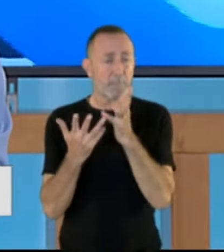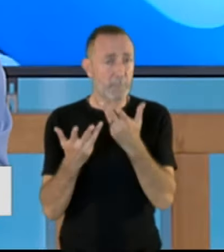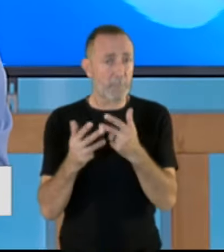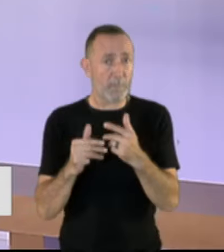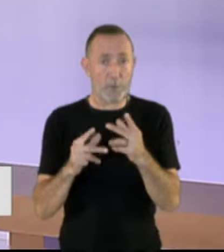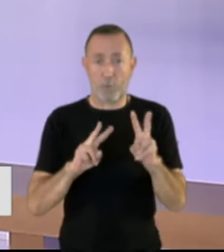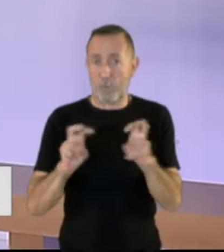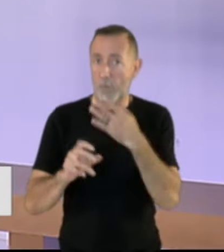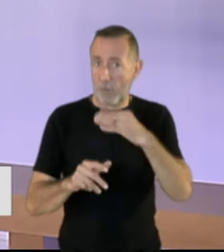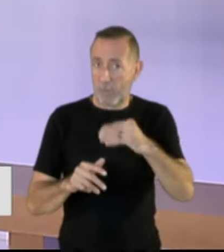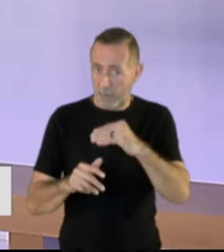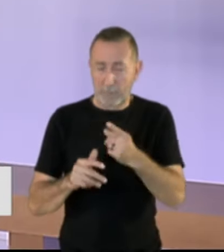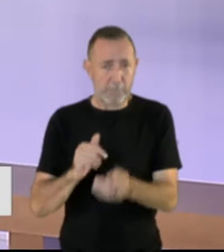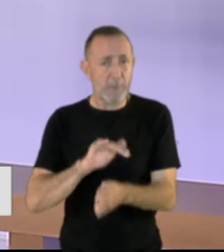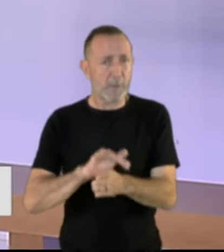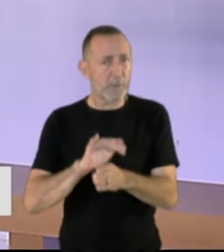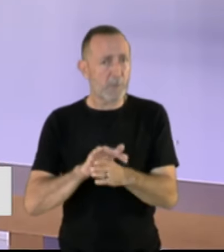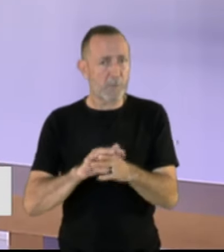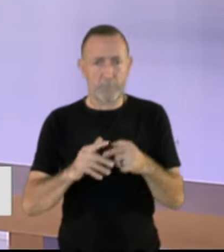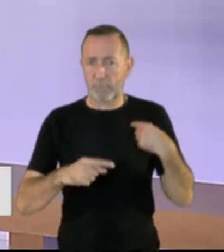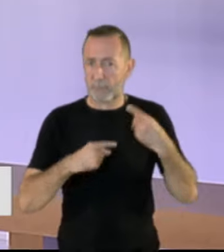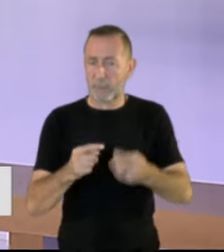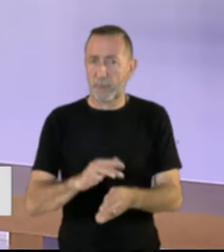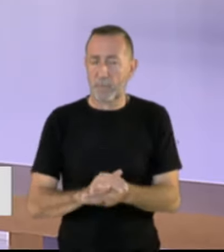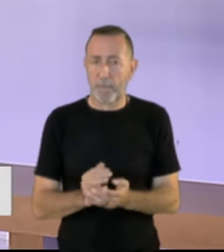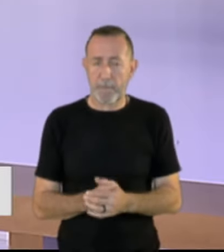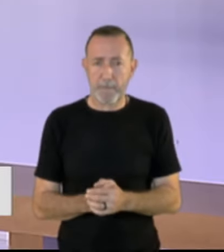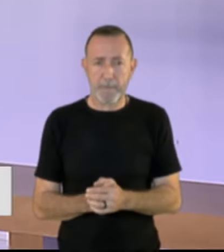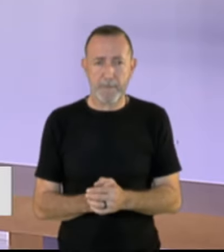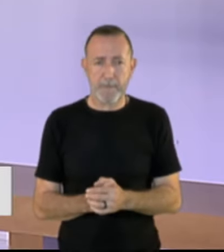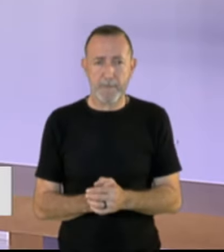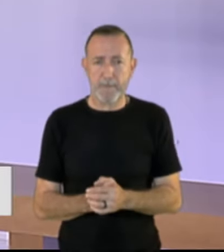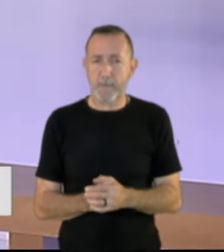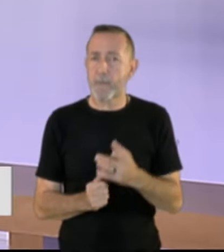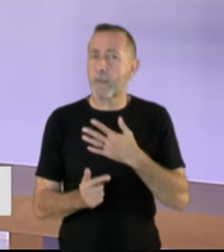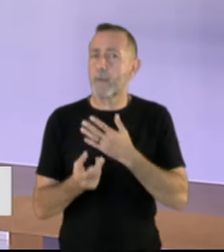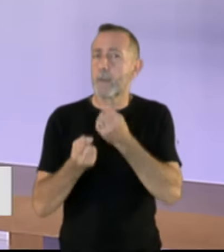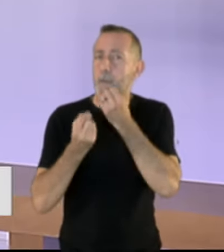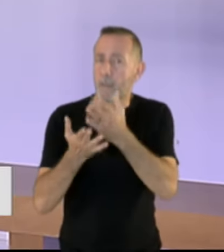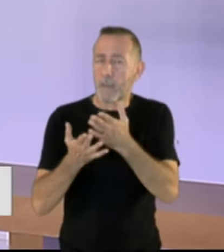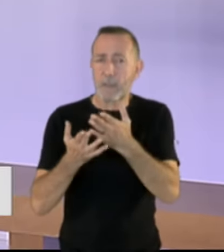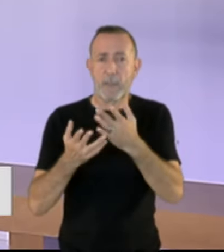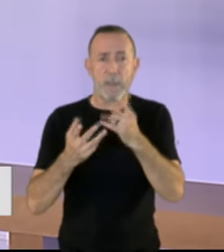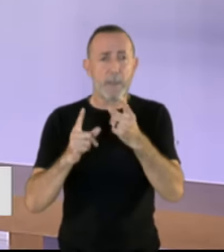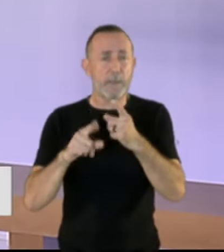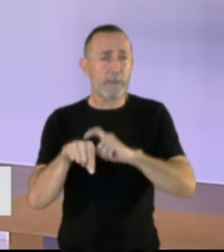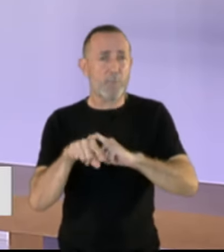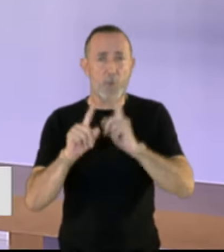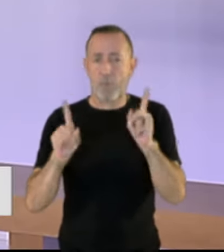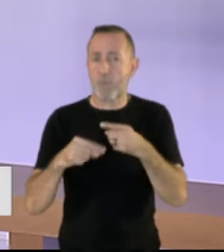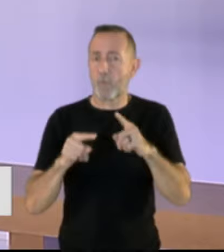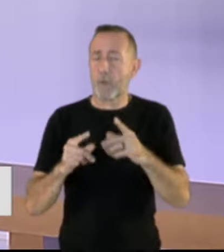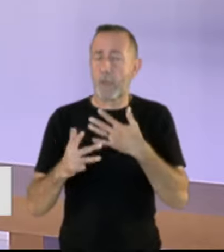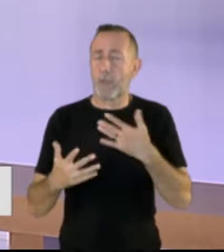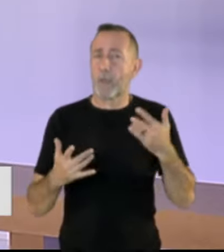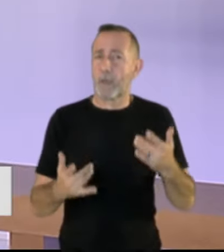tiempo verdad es algo bonito el decir de que que mi aportación a nivel musical eh Por lo menos el rey eton se dio a conocer en Europa por por una